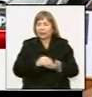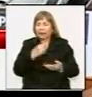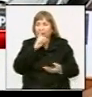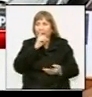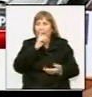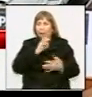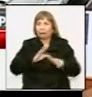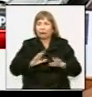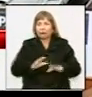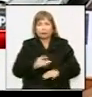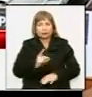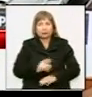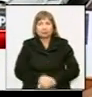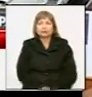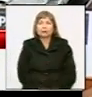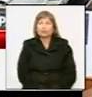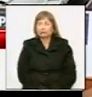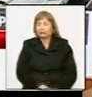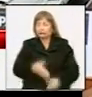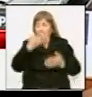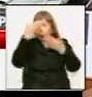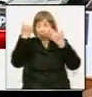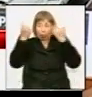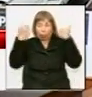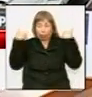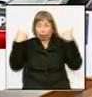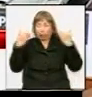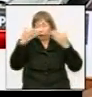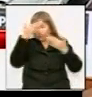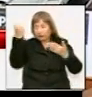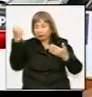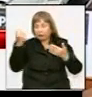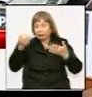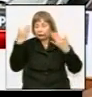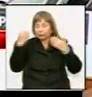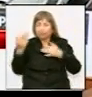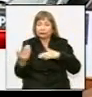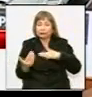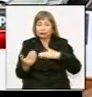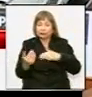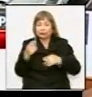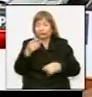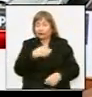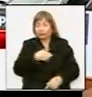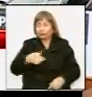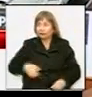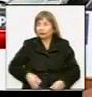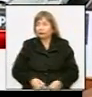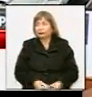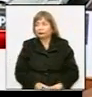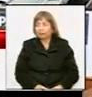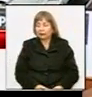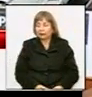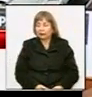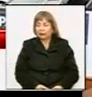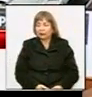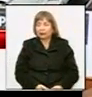ikusuntak. Honjaro suntak. O honjananku kama suya suntak presidente.